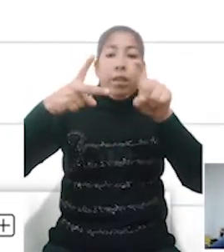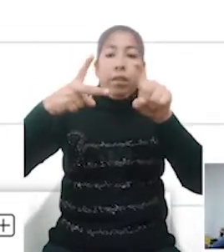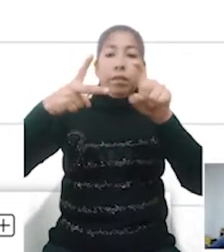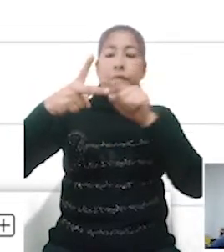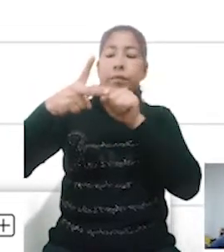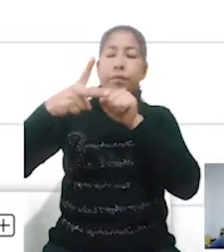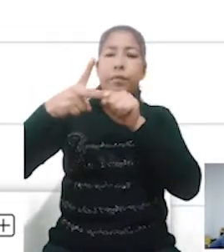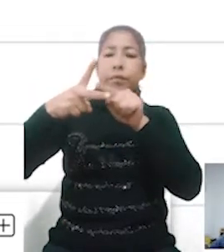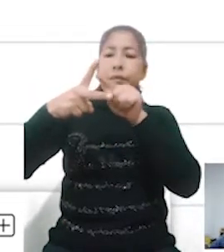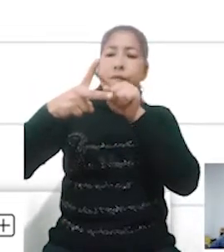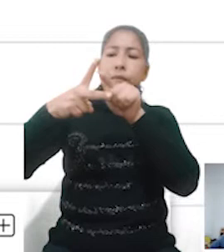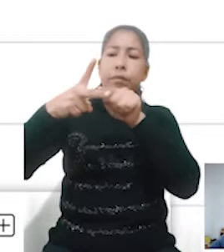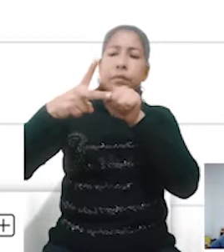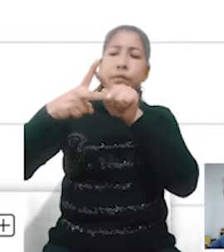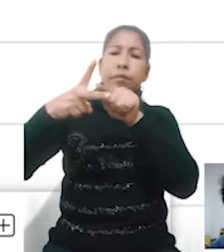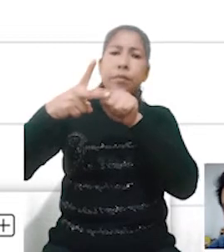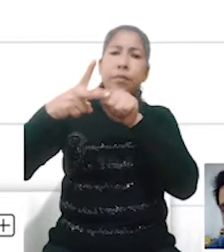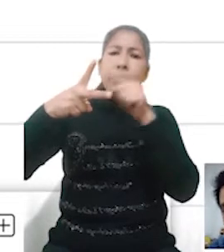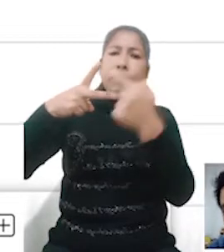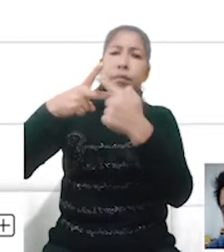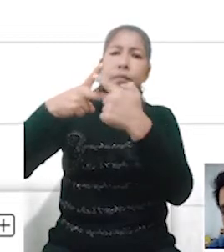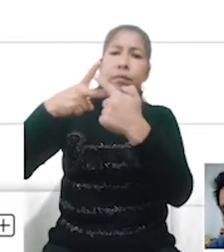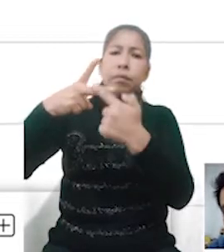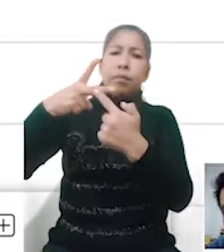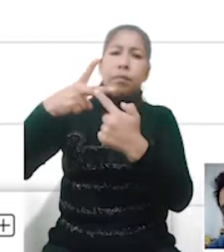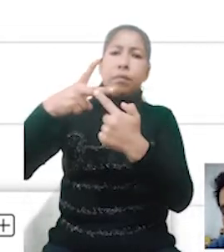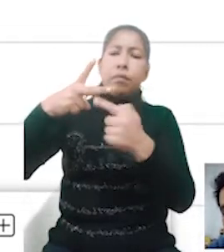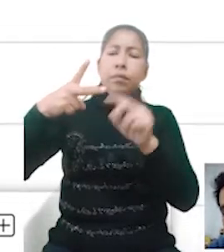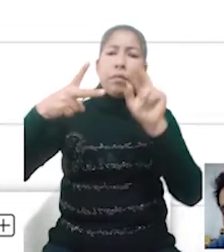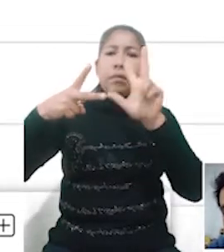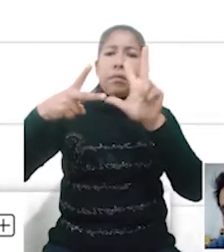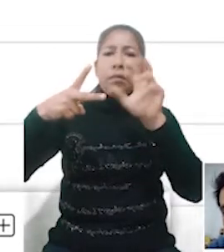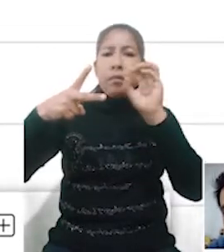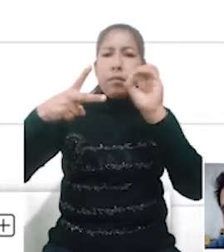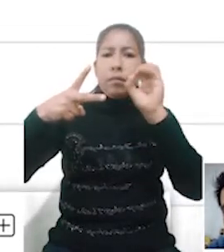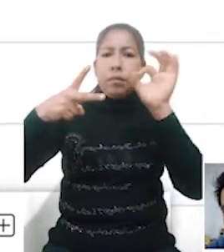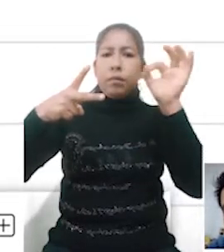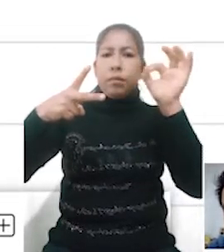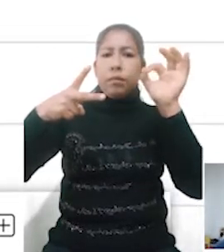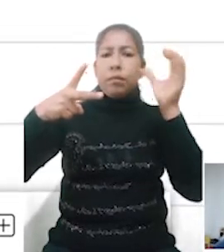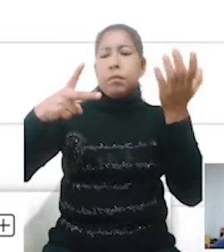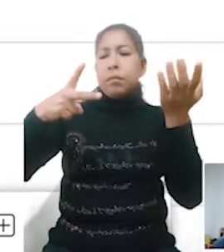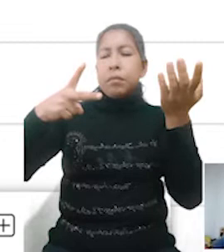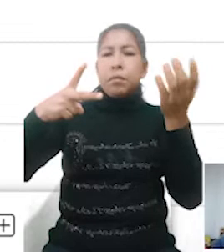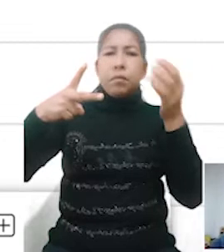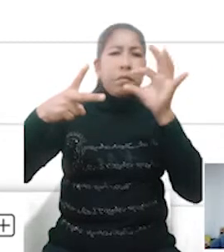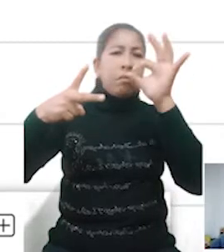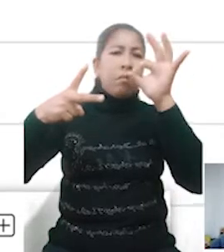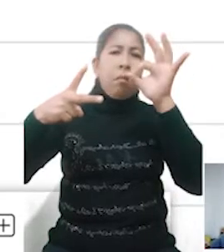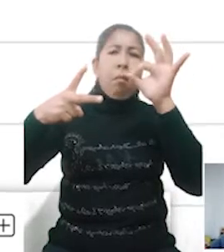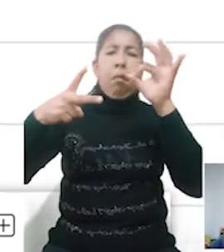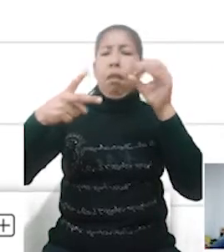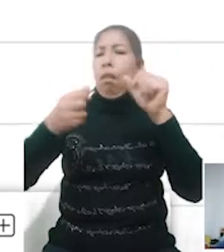Y el ángulo central de este sector circular mide 30 grados. Grados